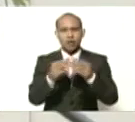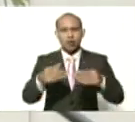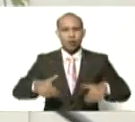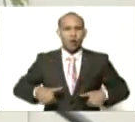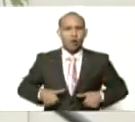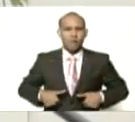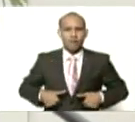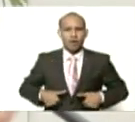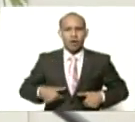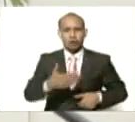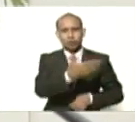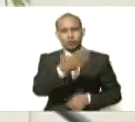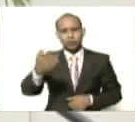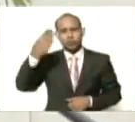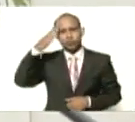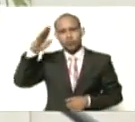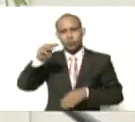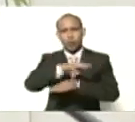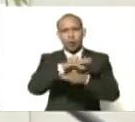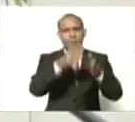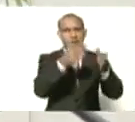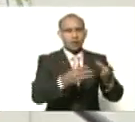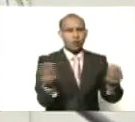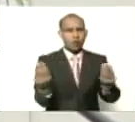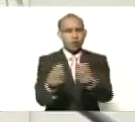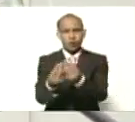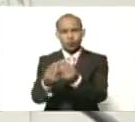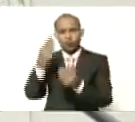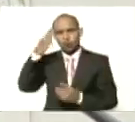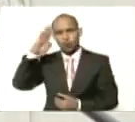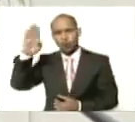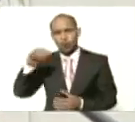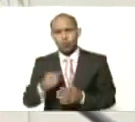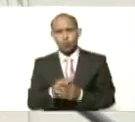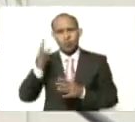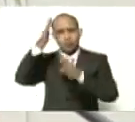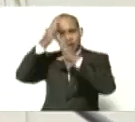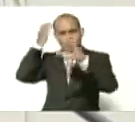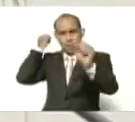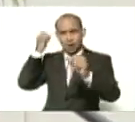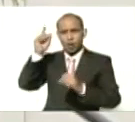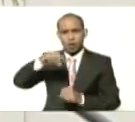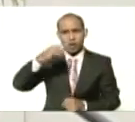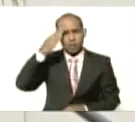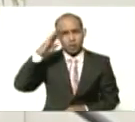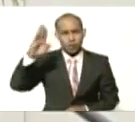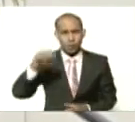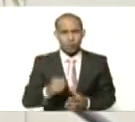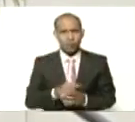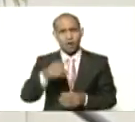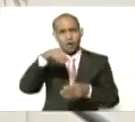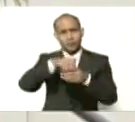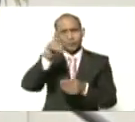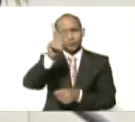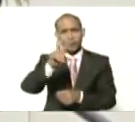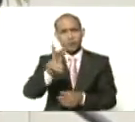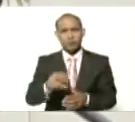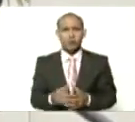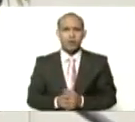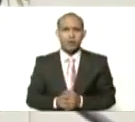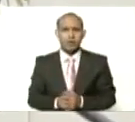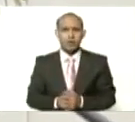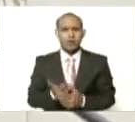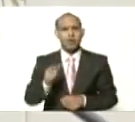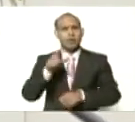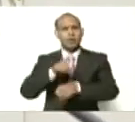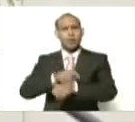esfuerzos suyos, de los ministros y ministras que lo acompañan, del embajador Dagoberto Rodríguez en Venezuela. En un